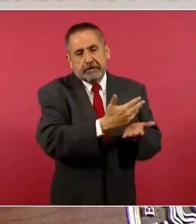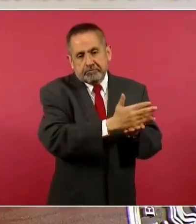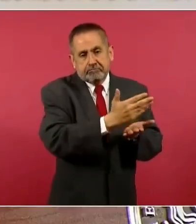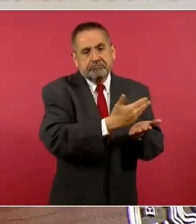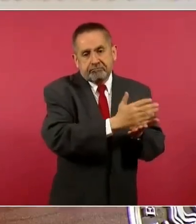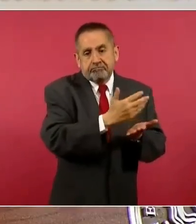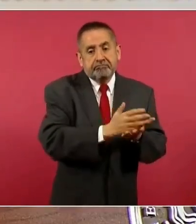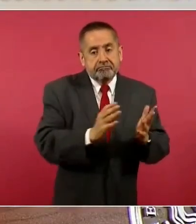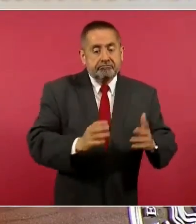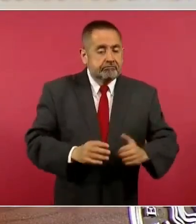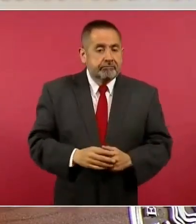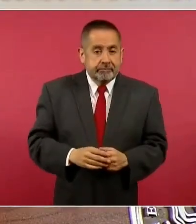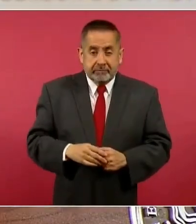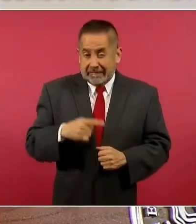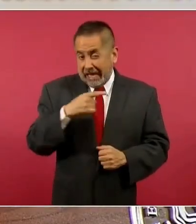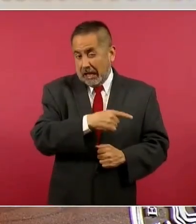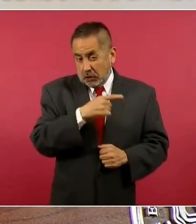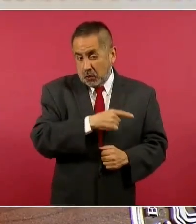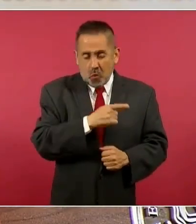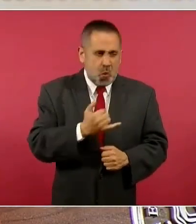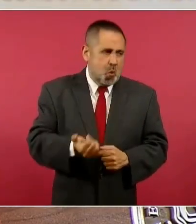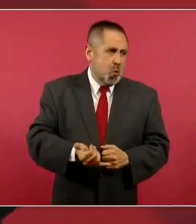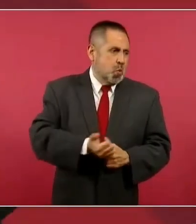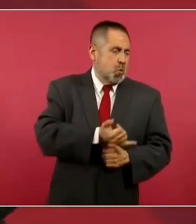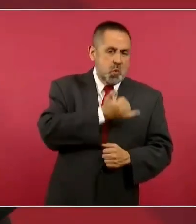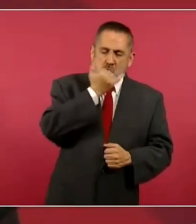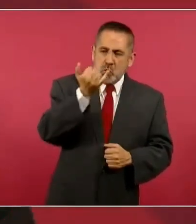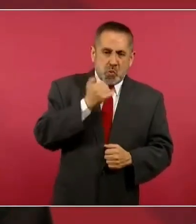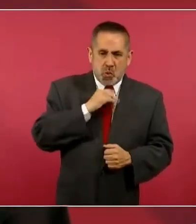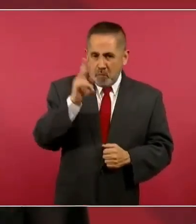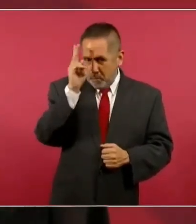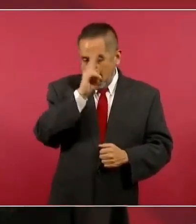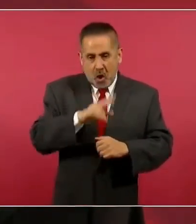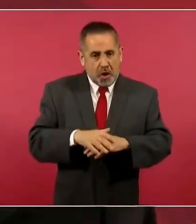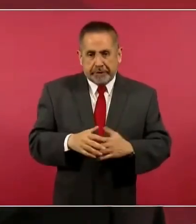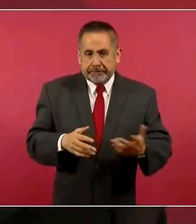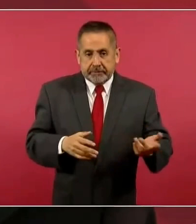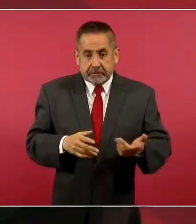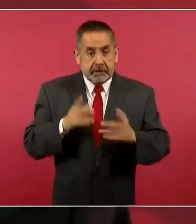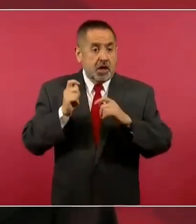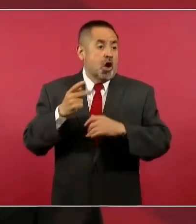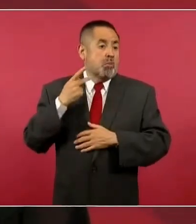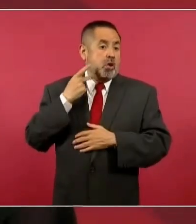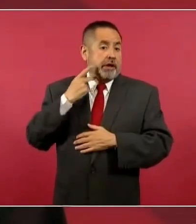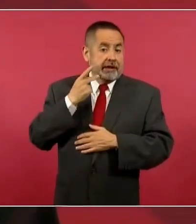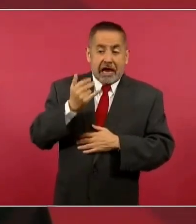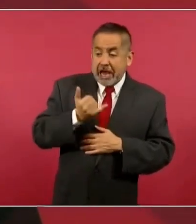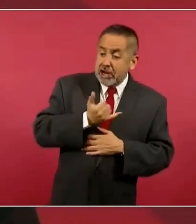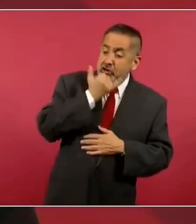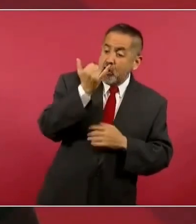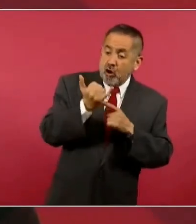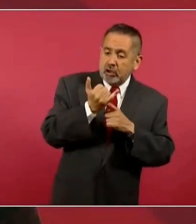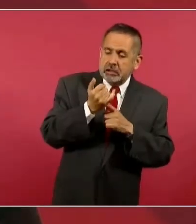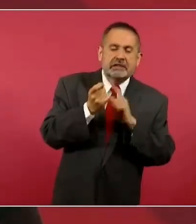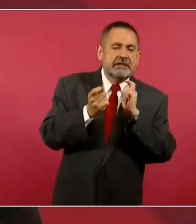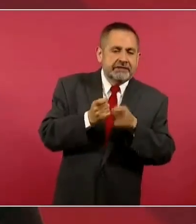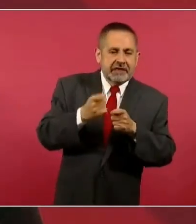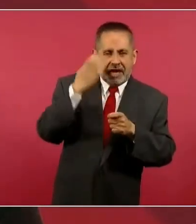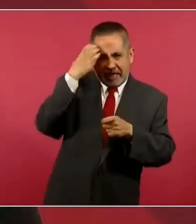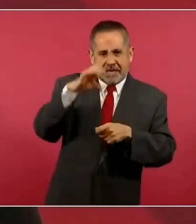Sí, fue un grave error y en política los errores son como